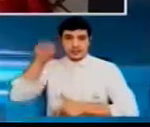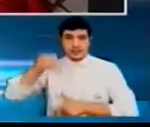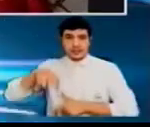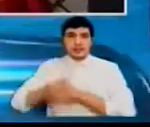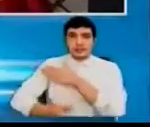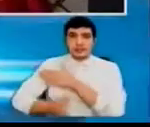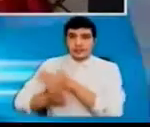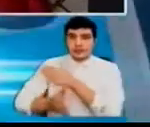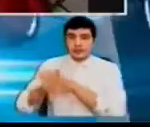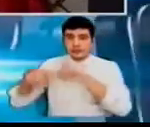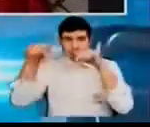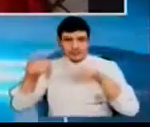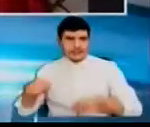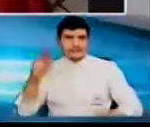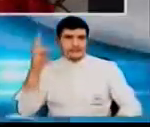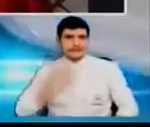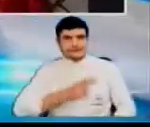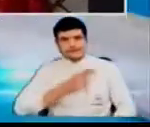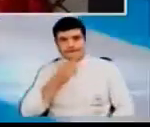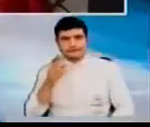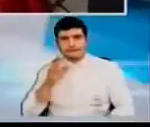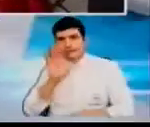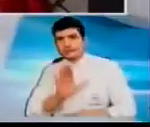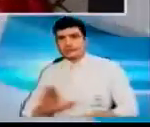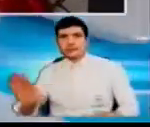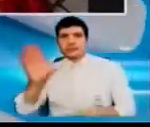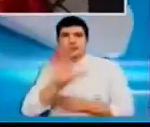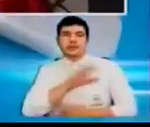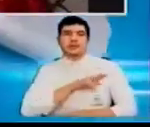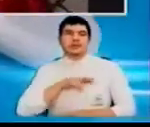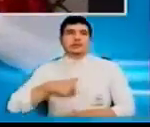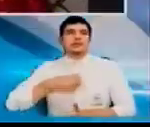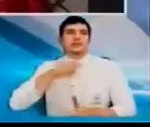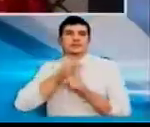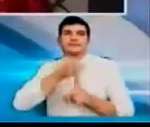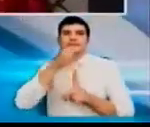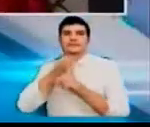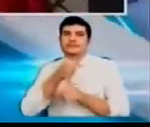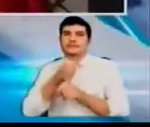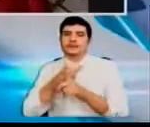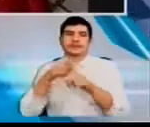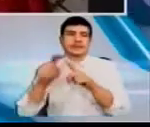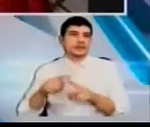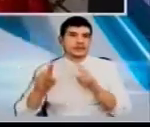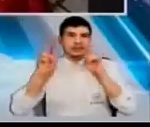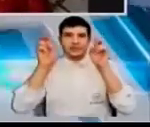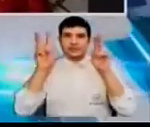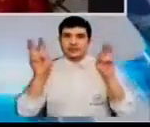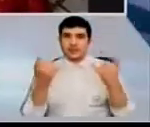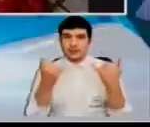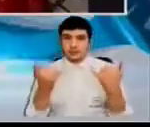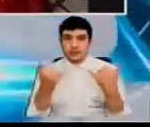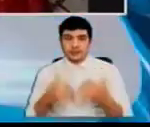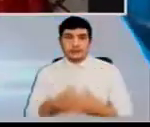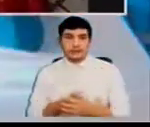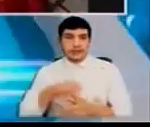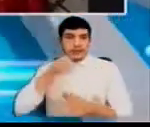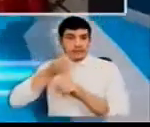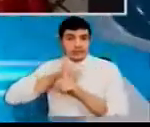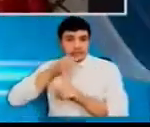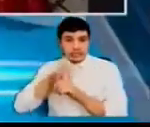que toquemos temas de esta coyuntura que nos está afectando a todos. Seguimos trabajando desde